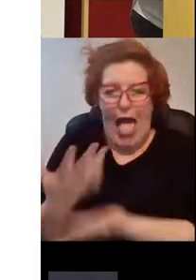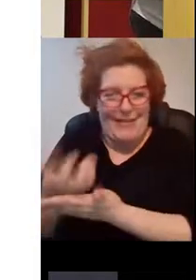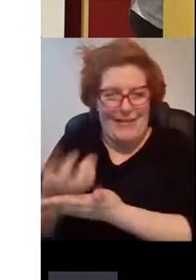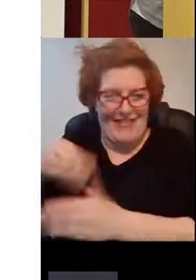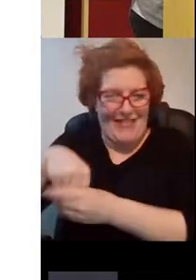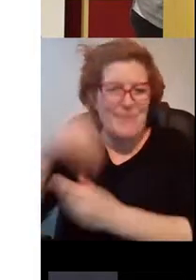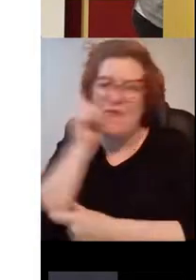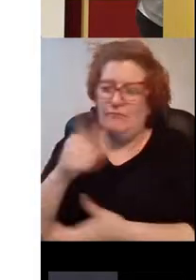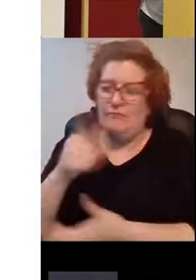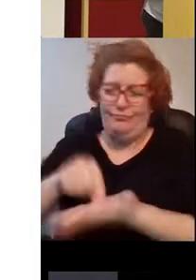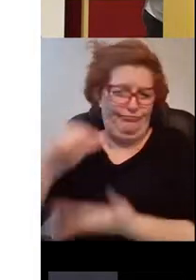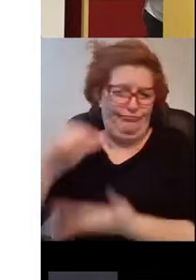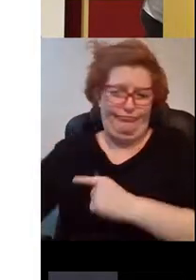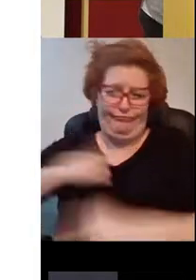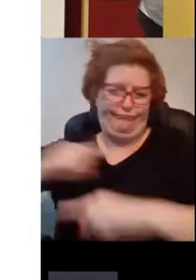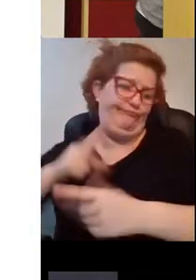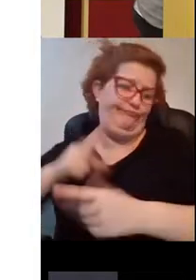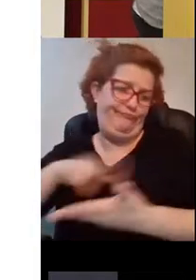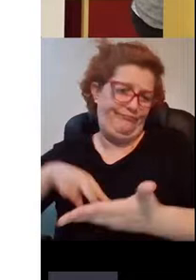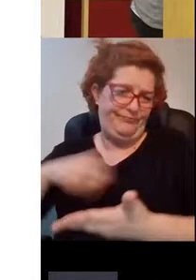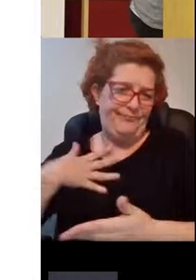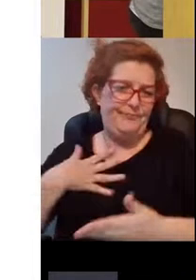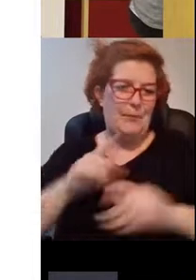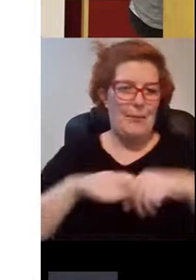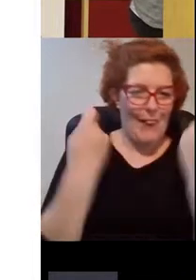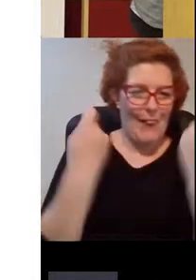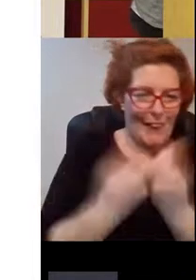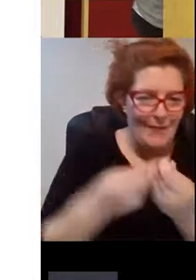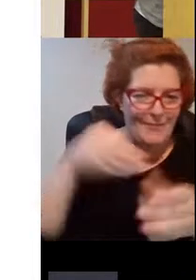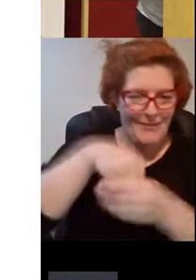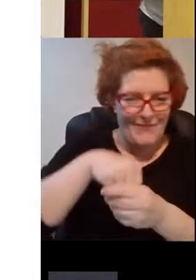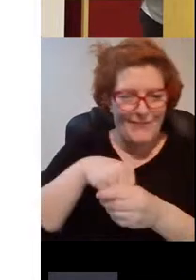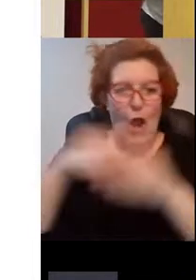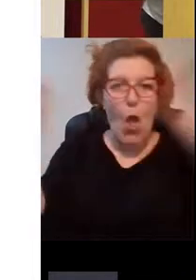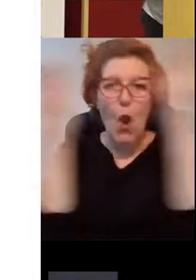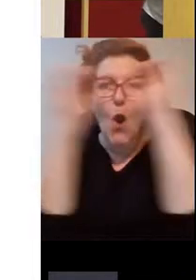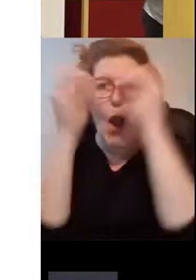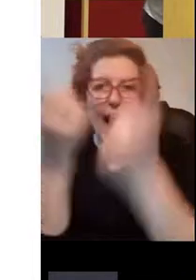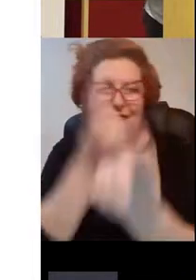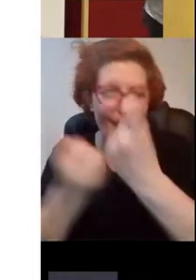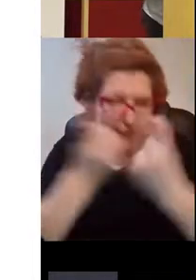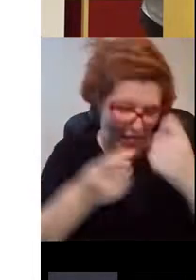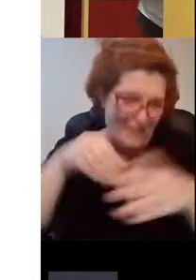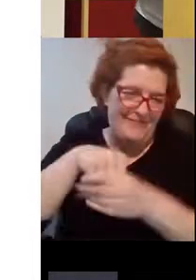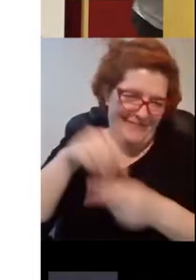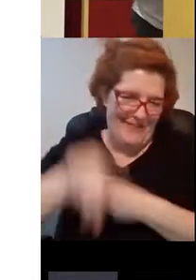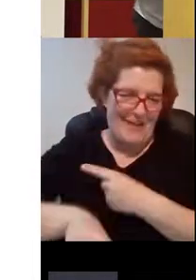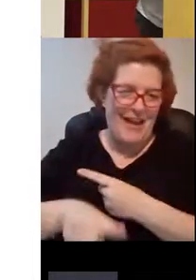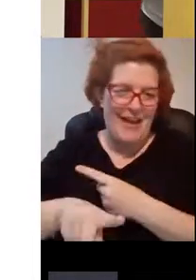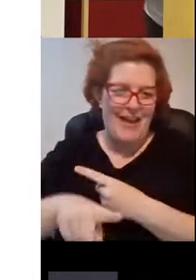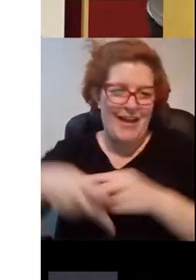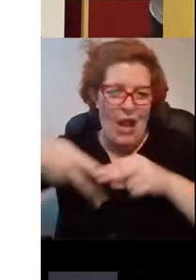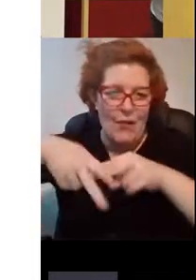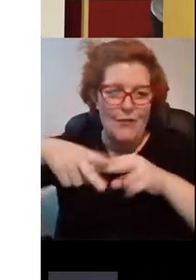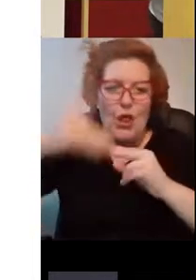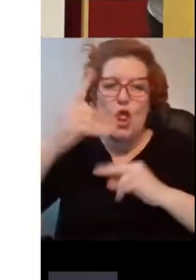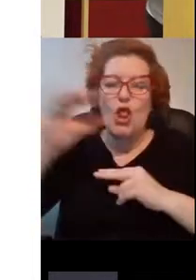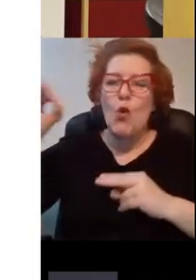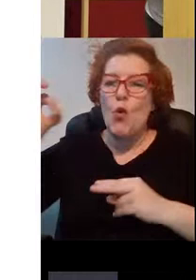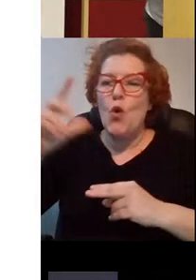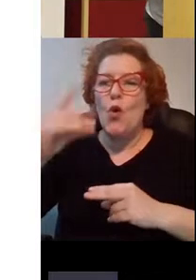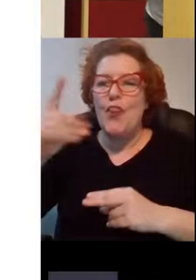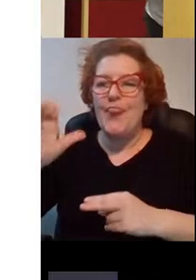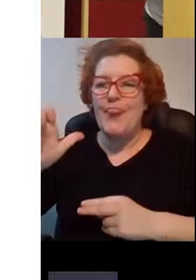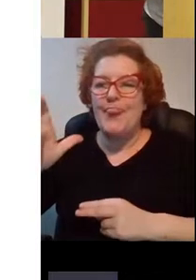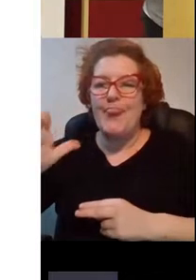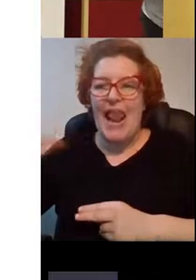rápido. Las sesiones en Teams, formularios de Google para pedir su información y la herramienta de Doodle para que eligieran